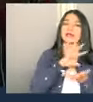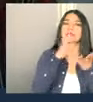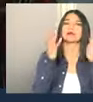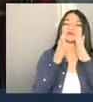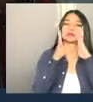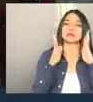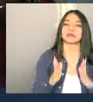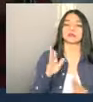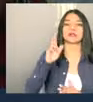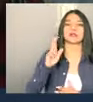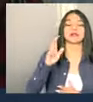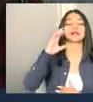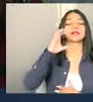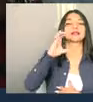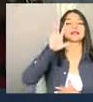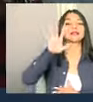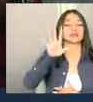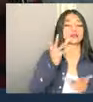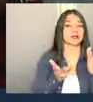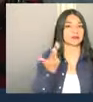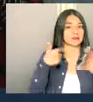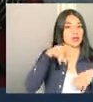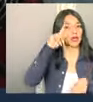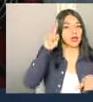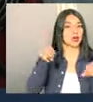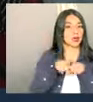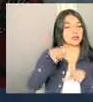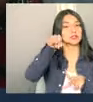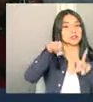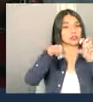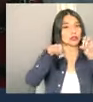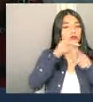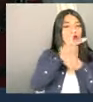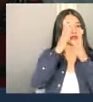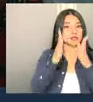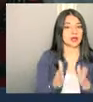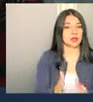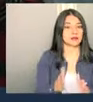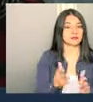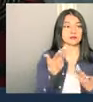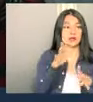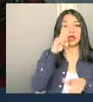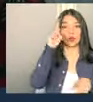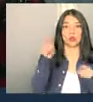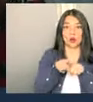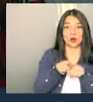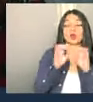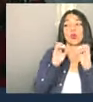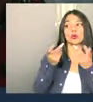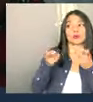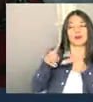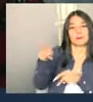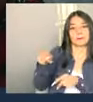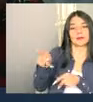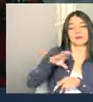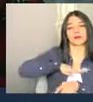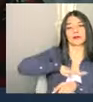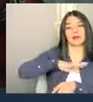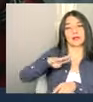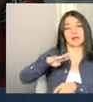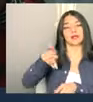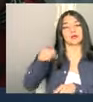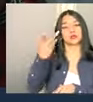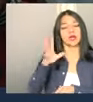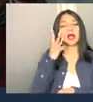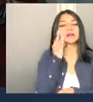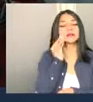Ciudadana. Quisiera consultarle si eso ya se ha llegado a consenso con los concejales. Y también al señor Guarderas, que ha tenido la experiencia